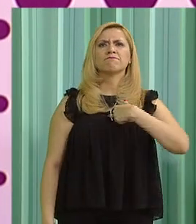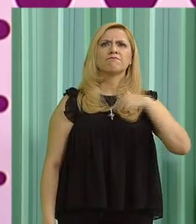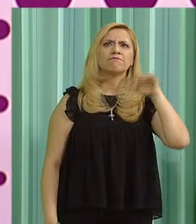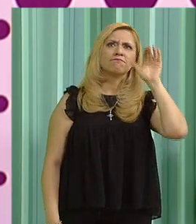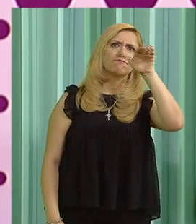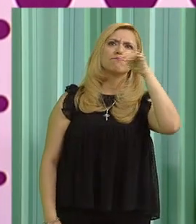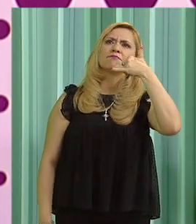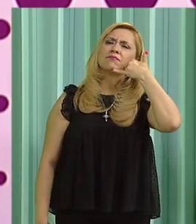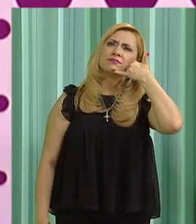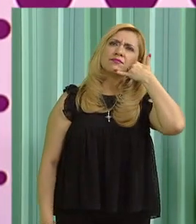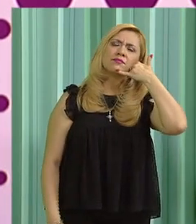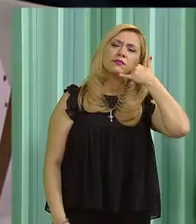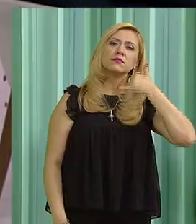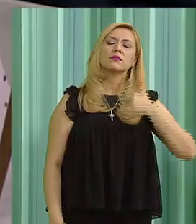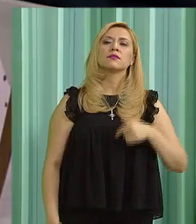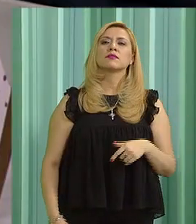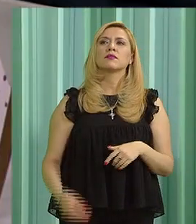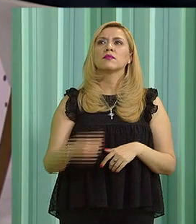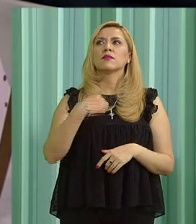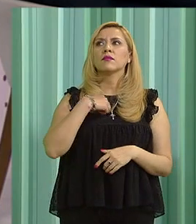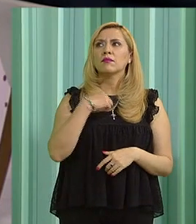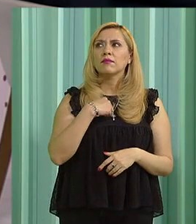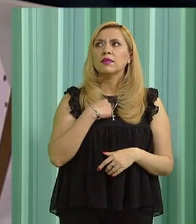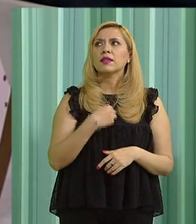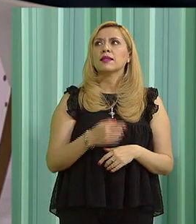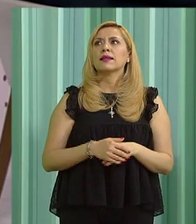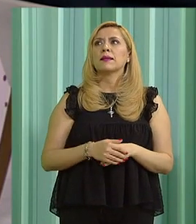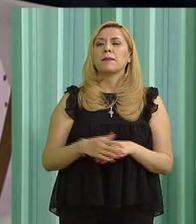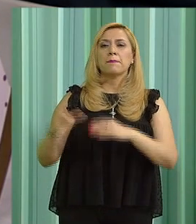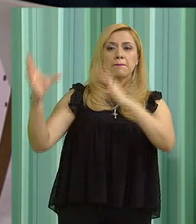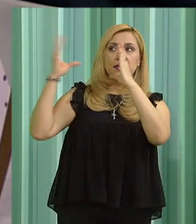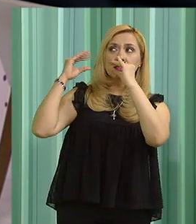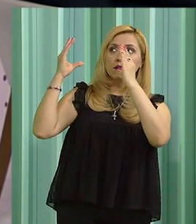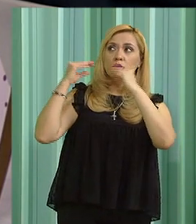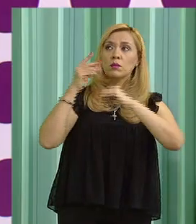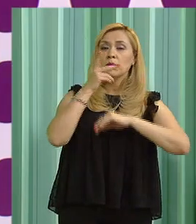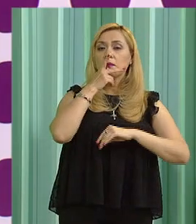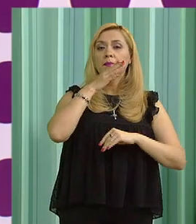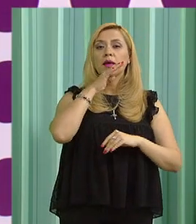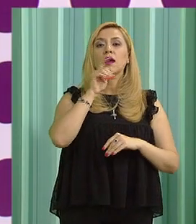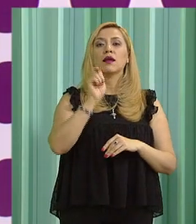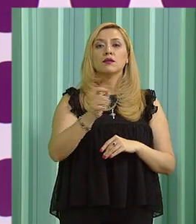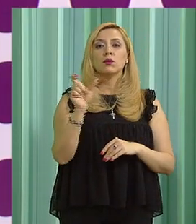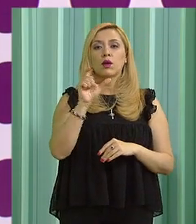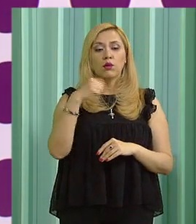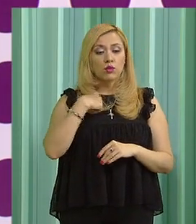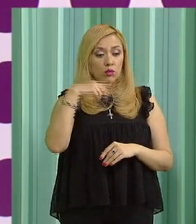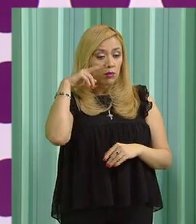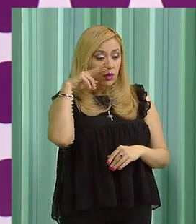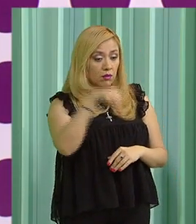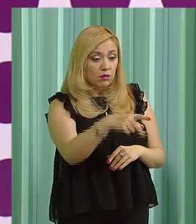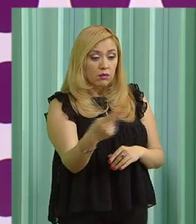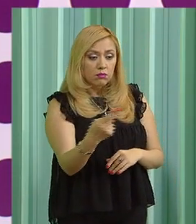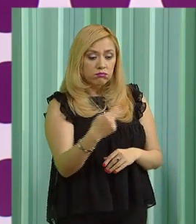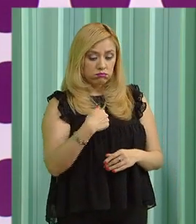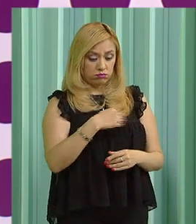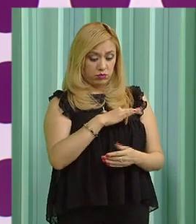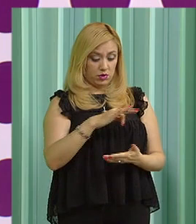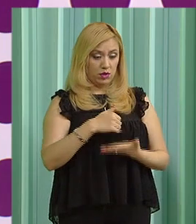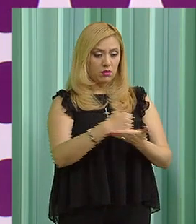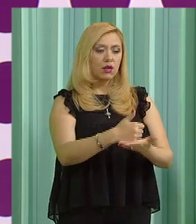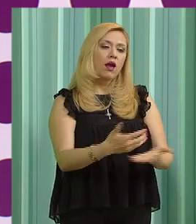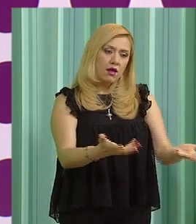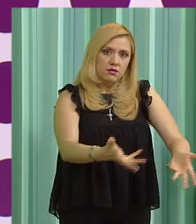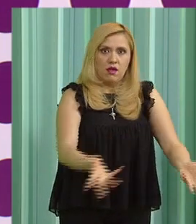bueno, esta chica nos decía, a mí algo que me enseñaron en mi familia es que si tú ves que hay una necesidad y puedes cubrirla,